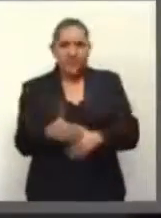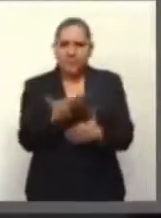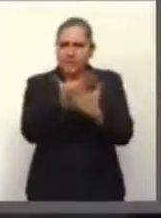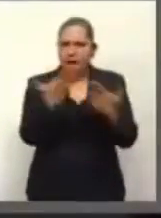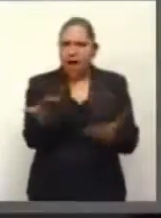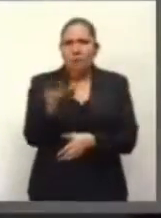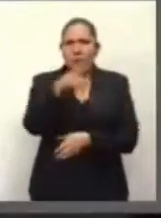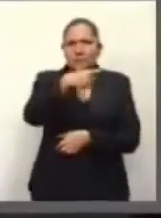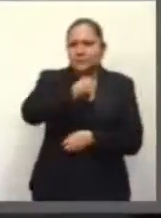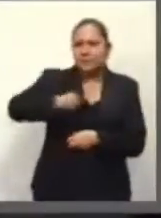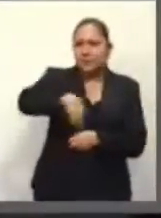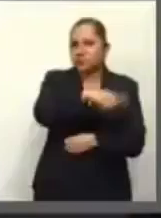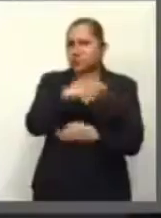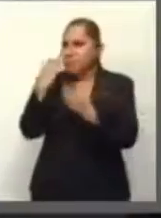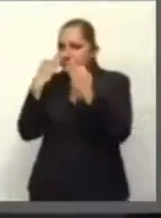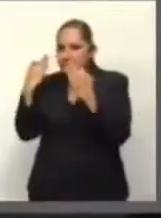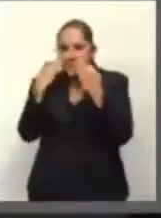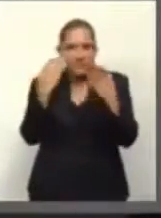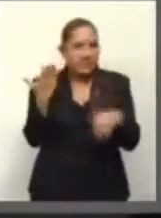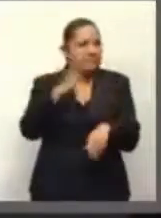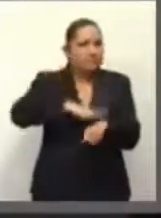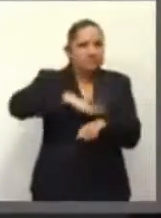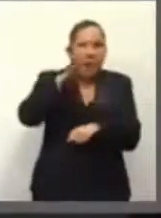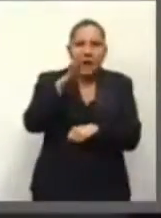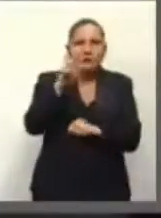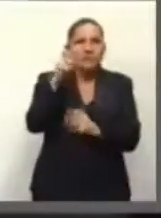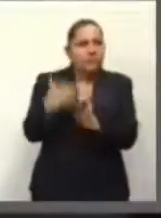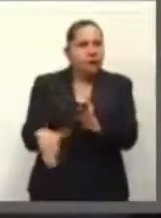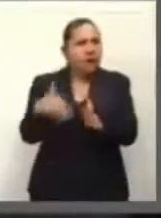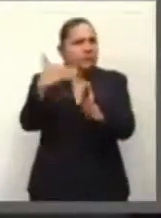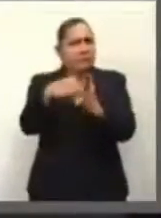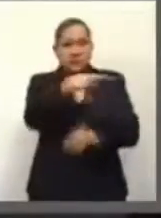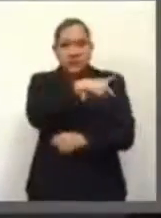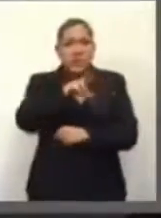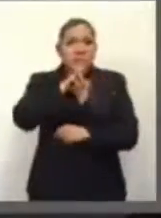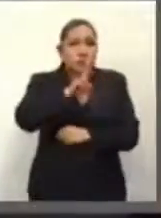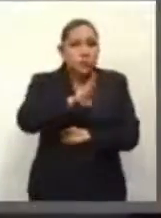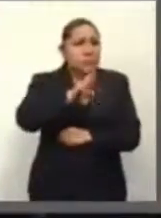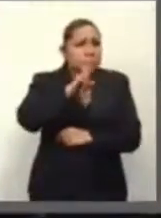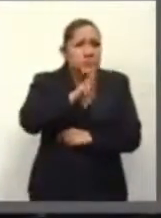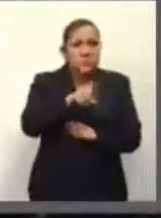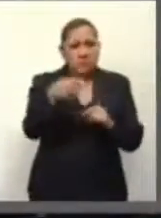En resumen, los resultados han sido fallidos. Es cuanto.